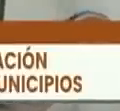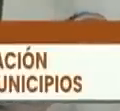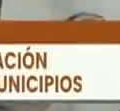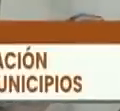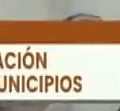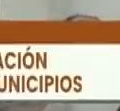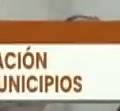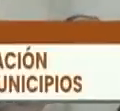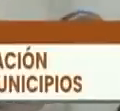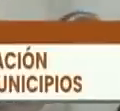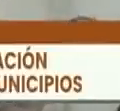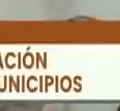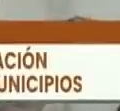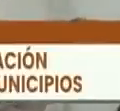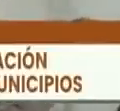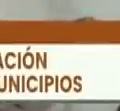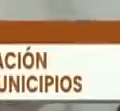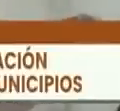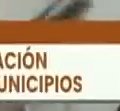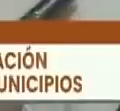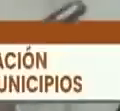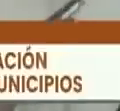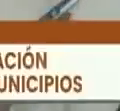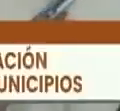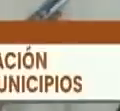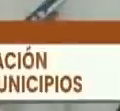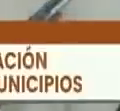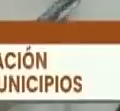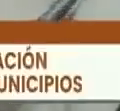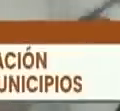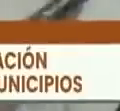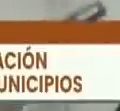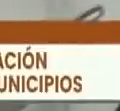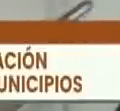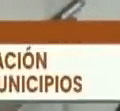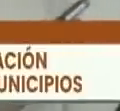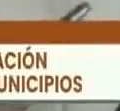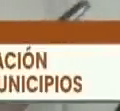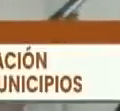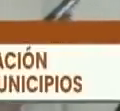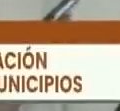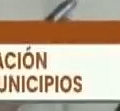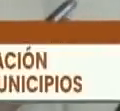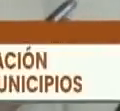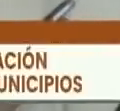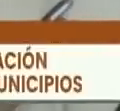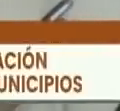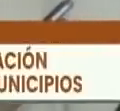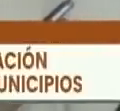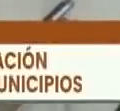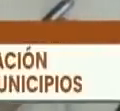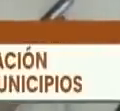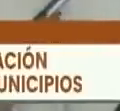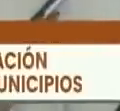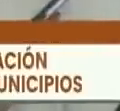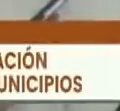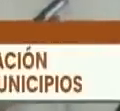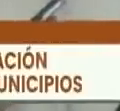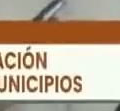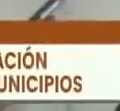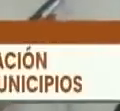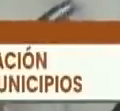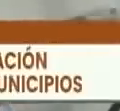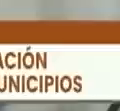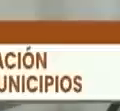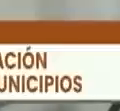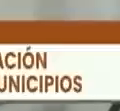económica del país? Y queríamos saber si se va a fijar, aunque ya más o menos lo dibujó, una tarifa para el aseo urbano, por